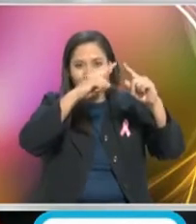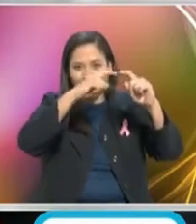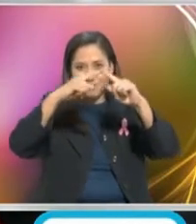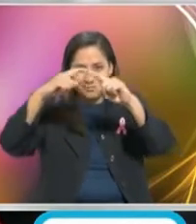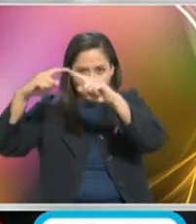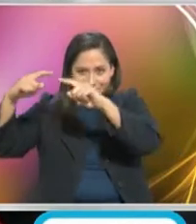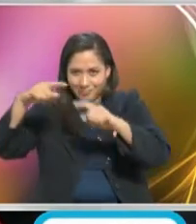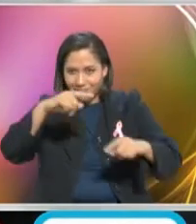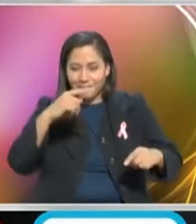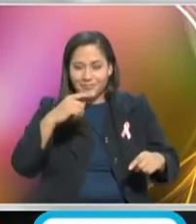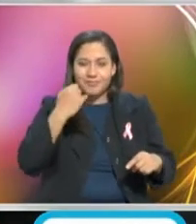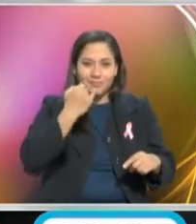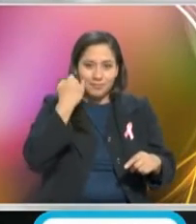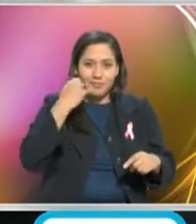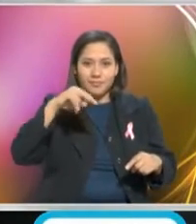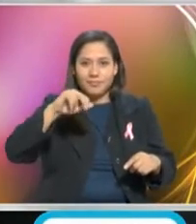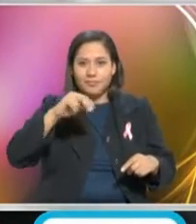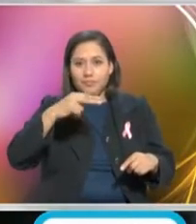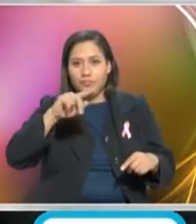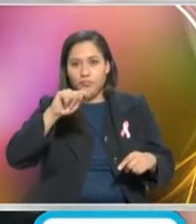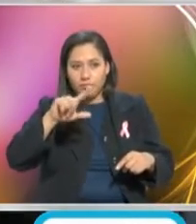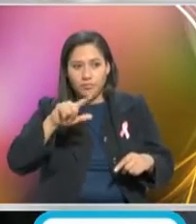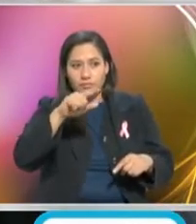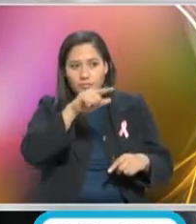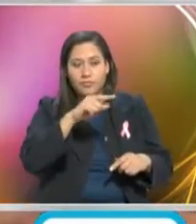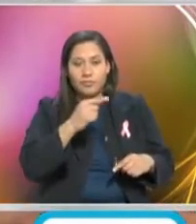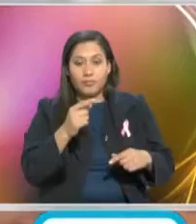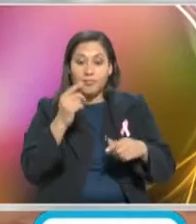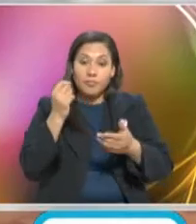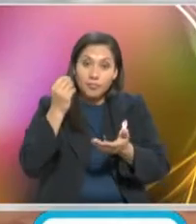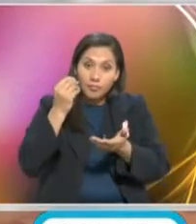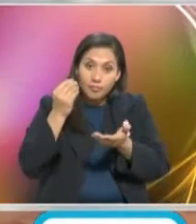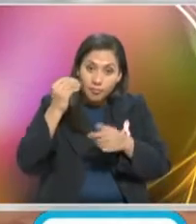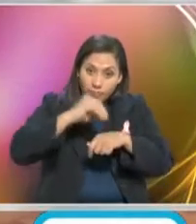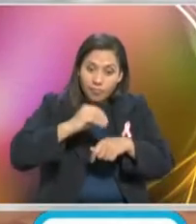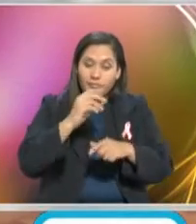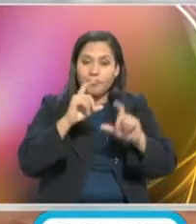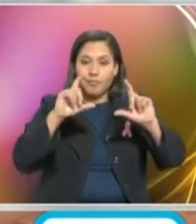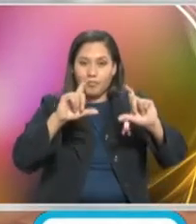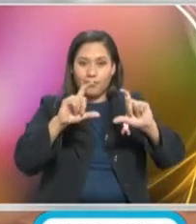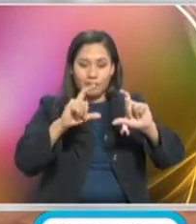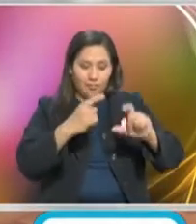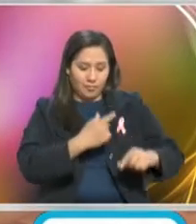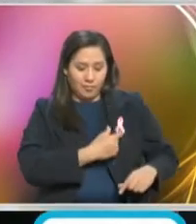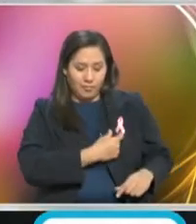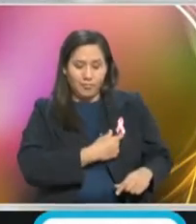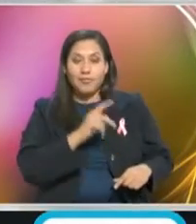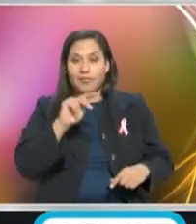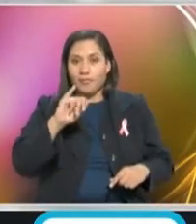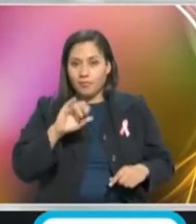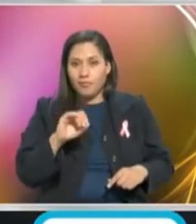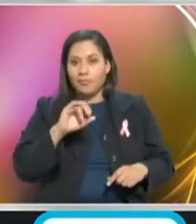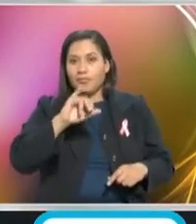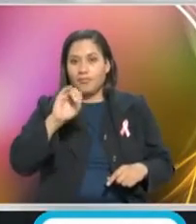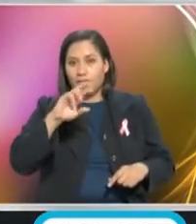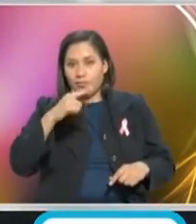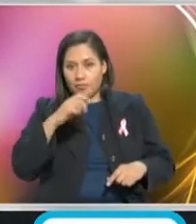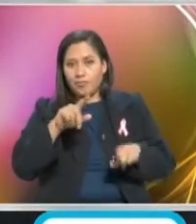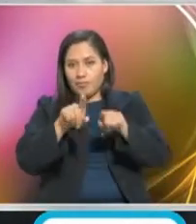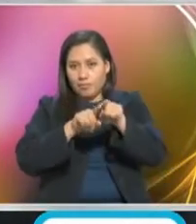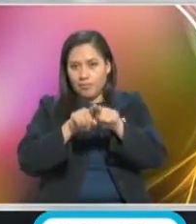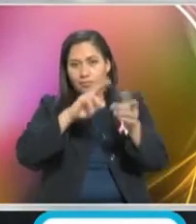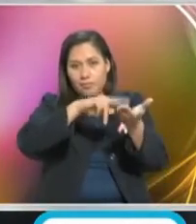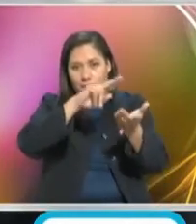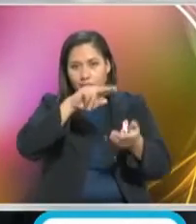náhuatl, él desarrolló el escudo junto con mi tío Jorge, que era su hermano, el